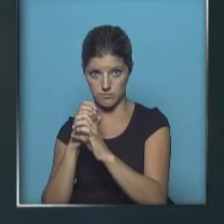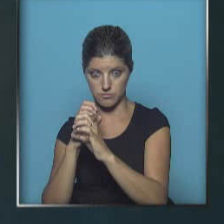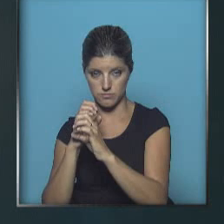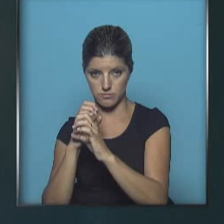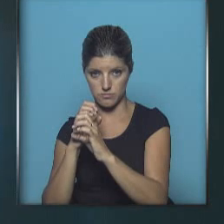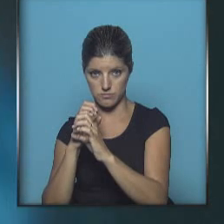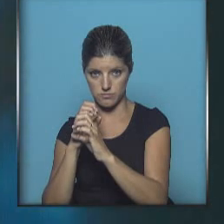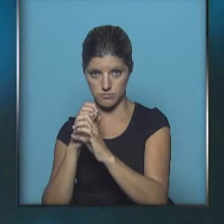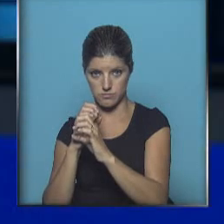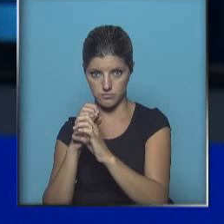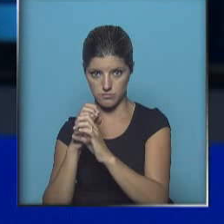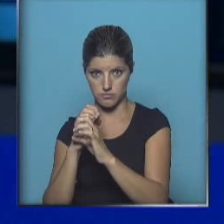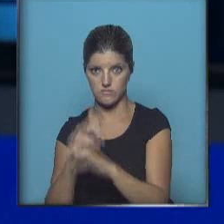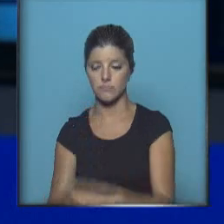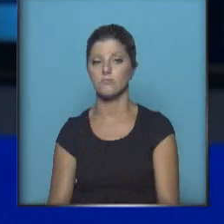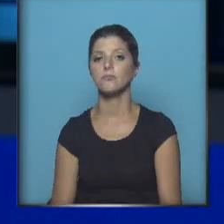que dice